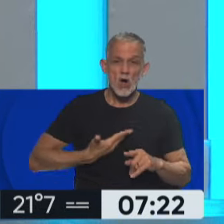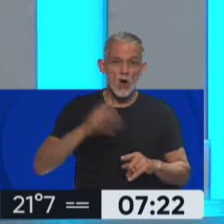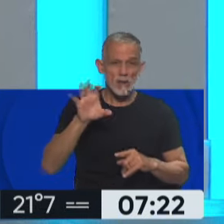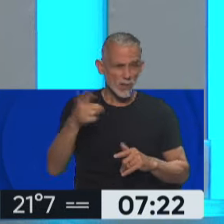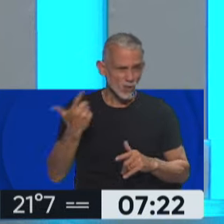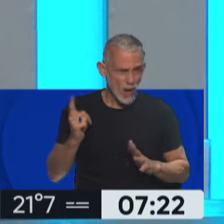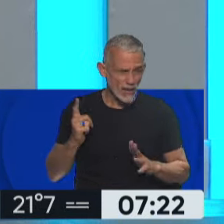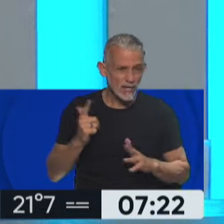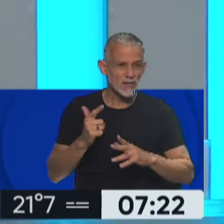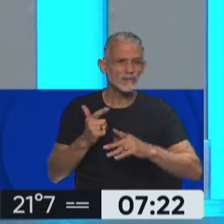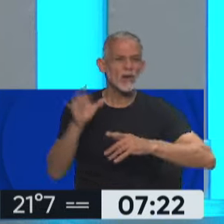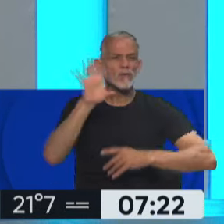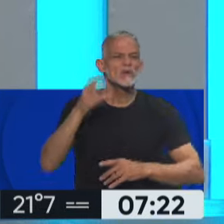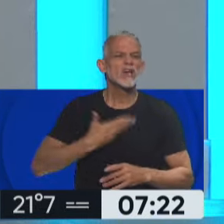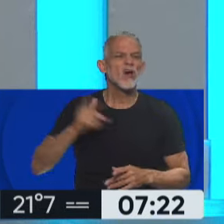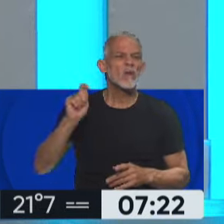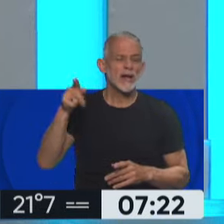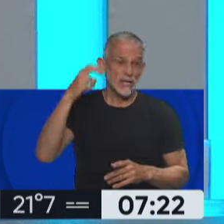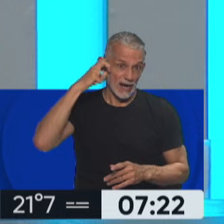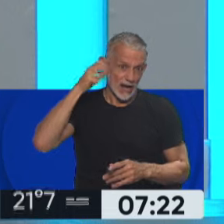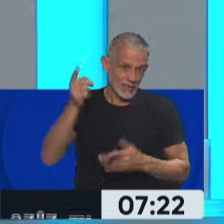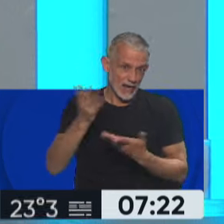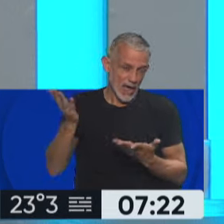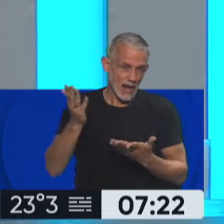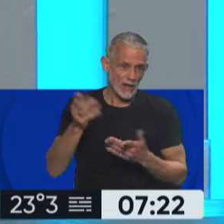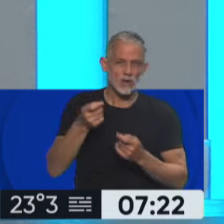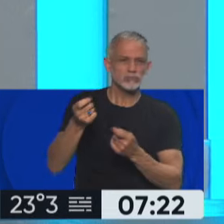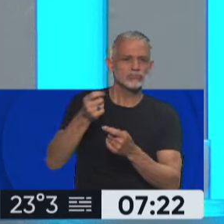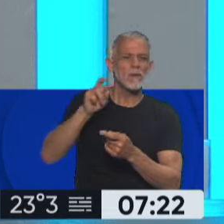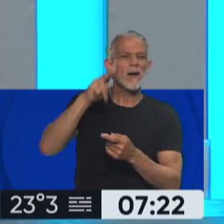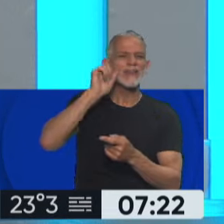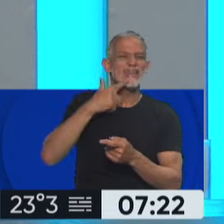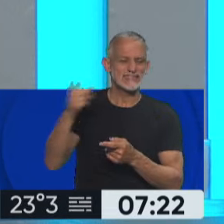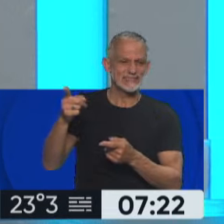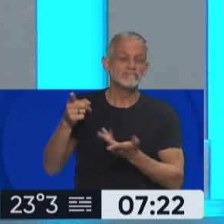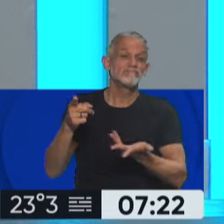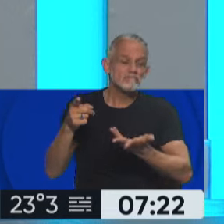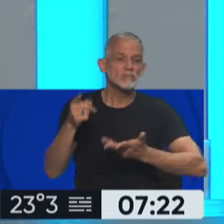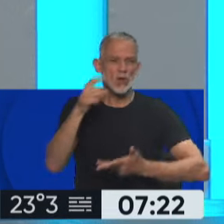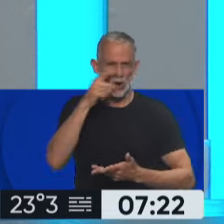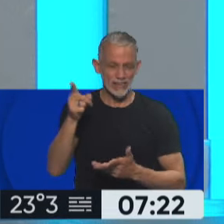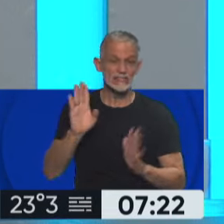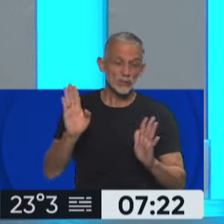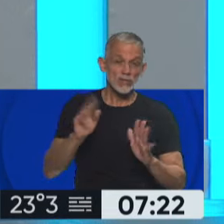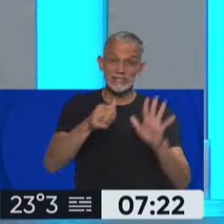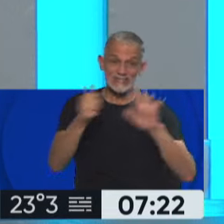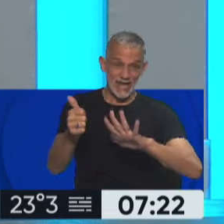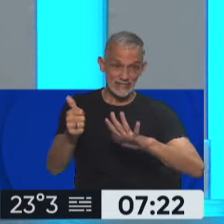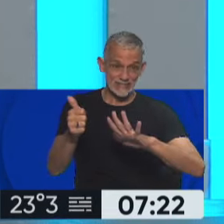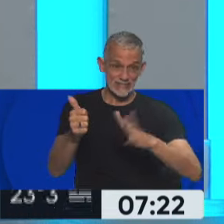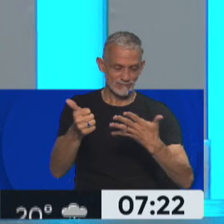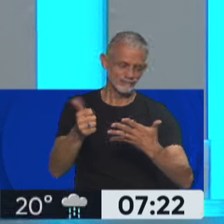porque la provincia la gobierna el radicalismo por intermedio de Gustavo Valdés Y entonces ahí lo que tenemos Son seis